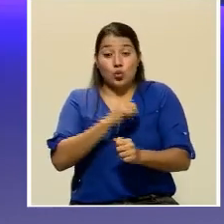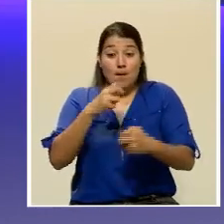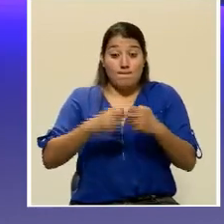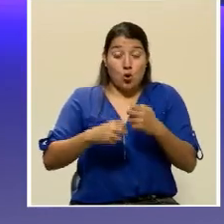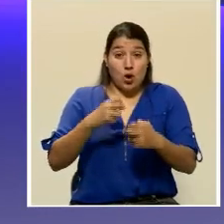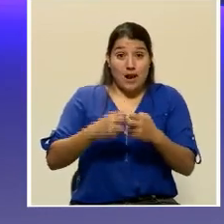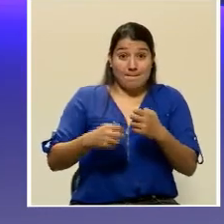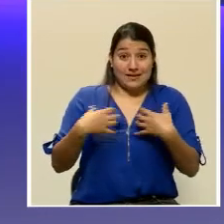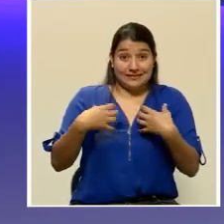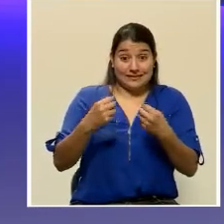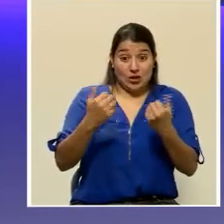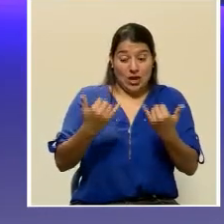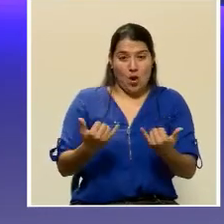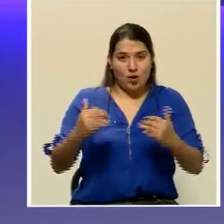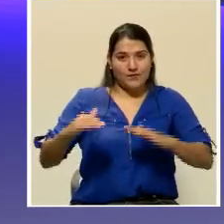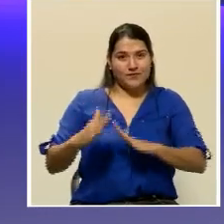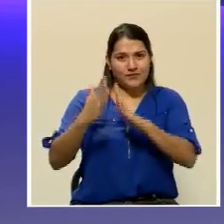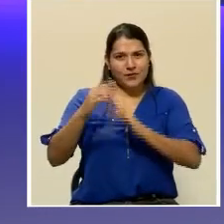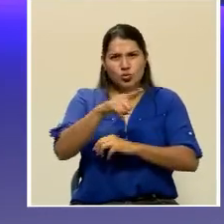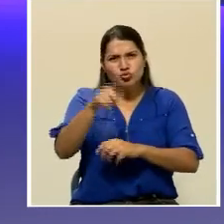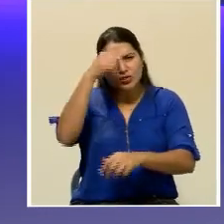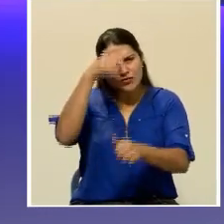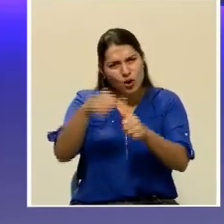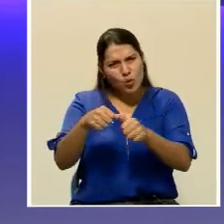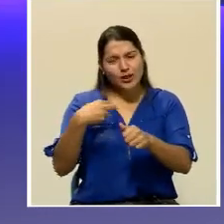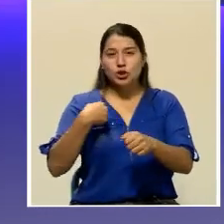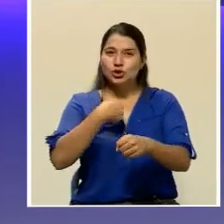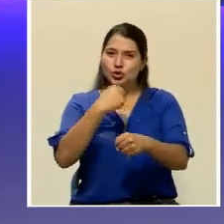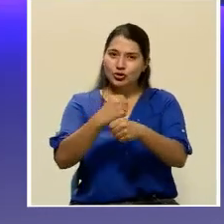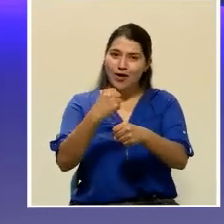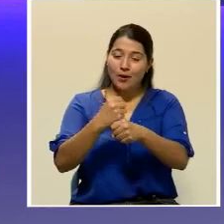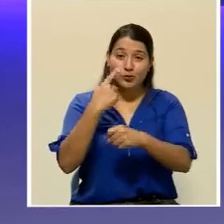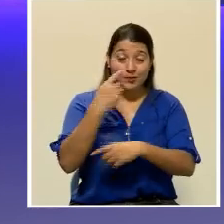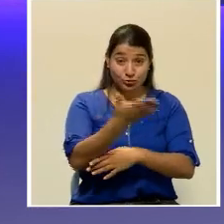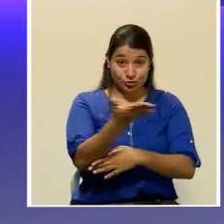viviendo. Recuerden, trabajamos para usted.